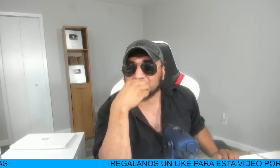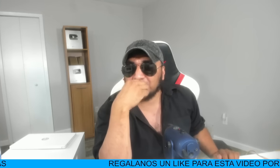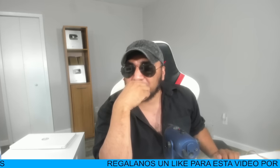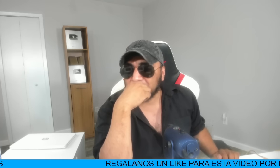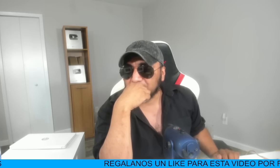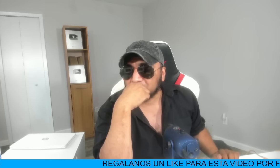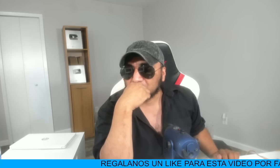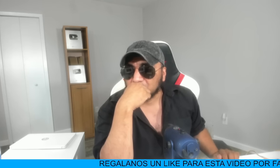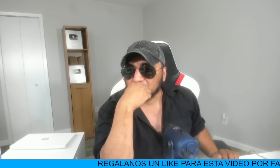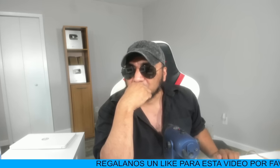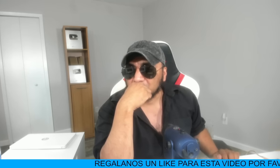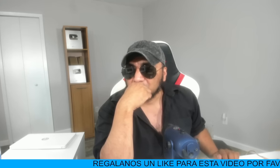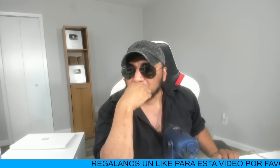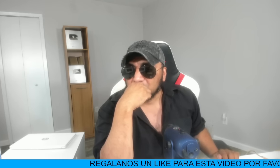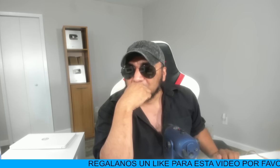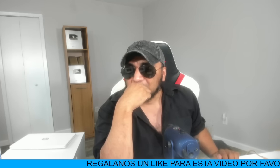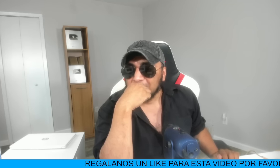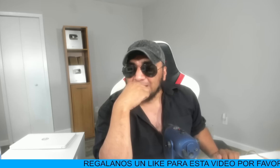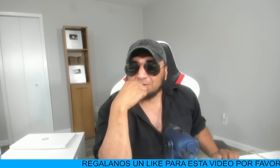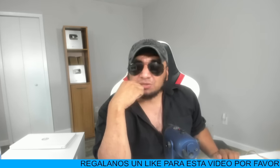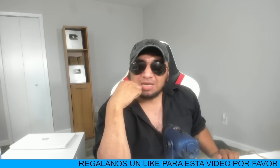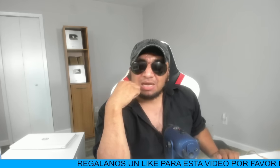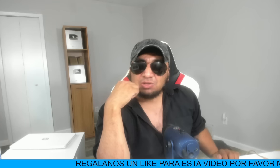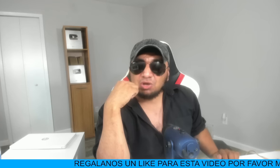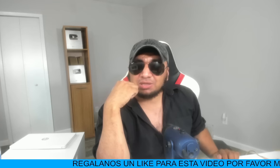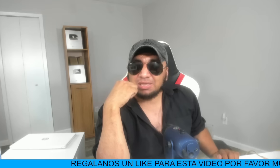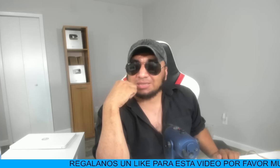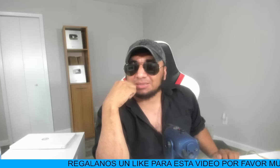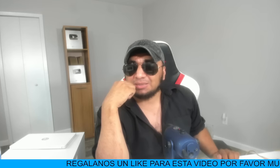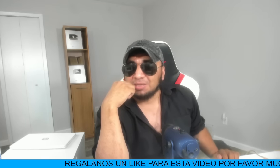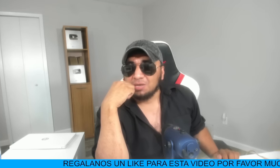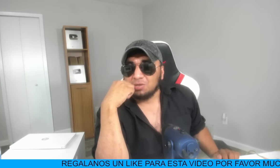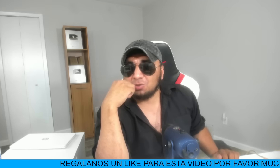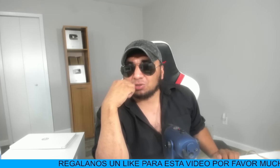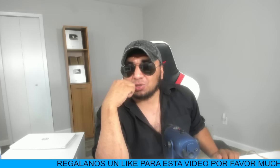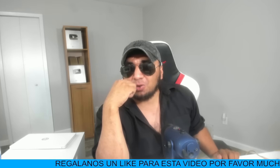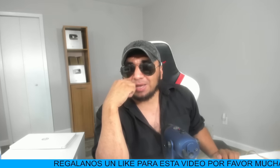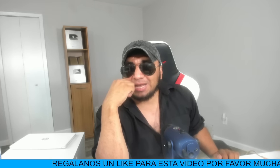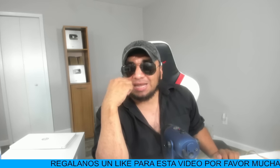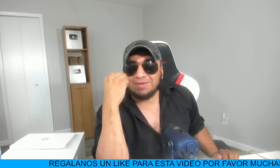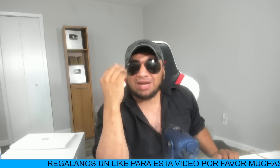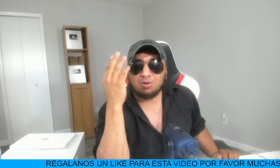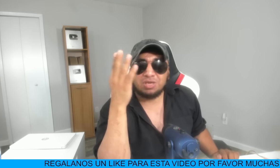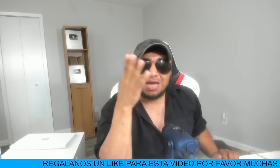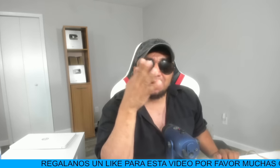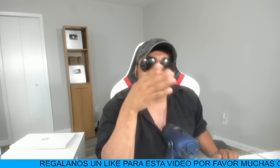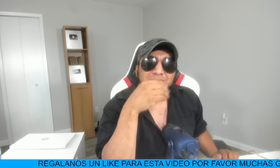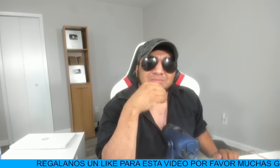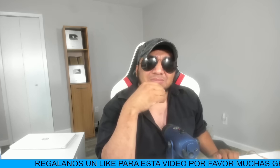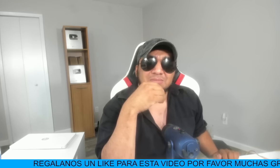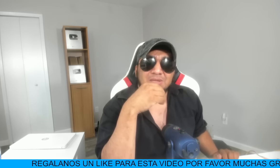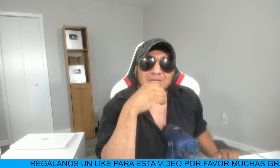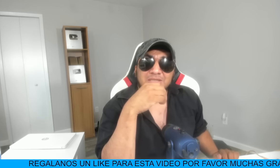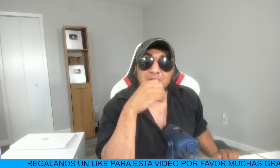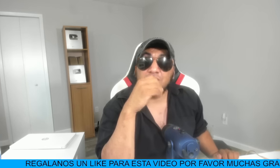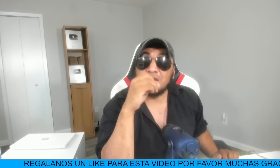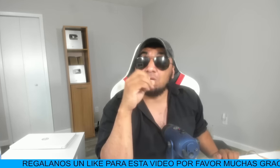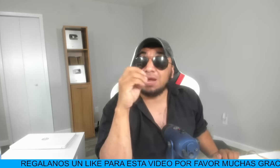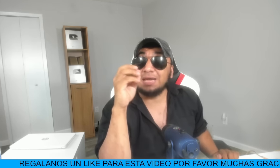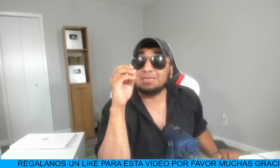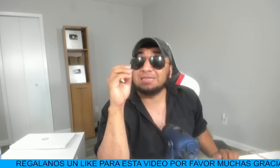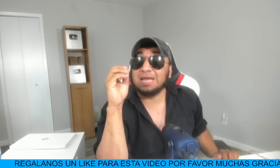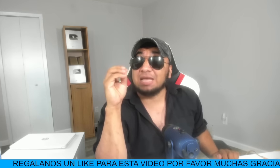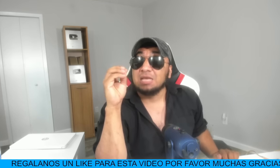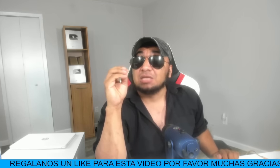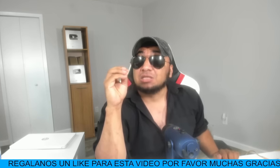había recibido sobresueldo. Entonces Claudia Ortiz no solo es libérenlo ya, sino que